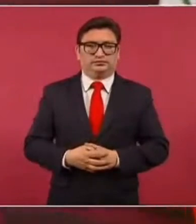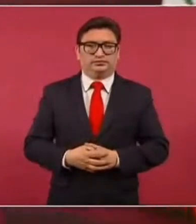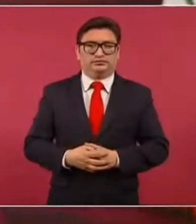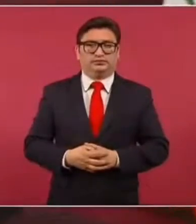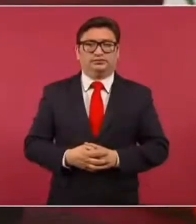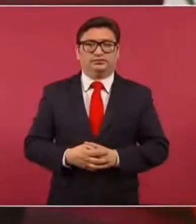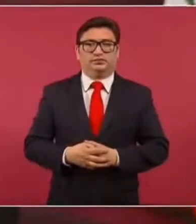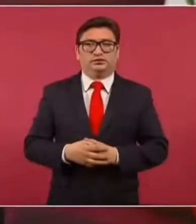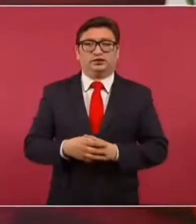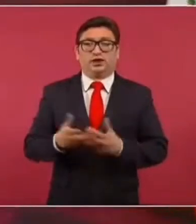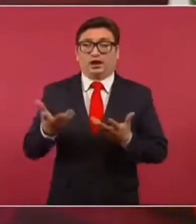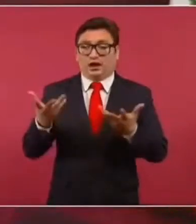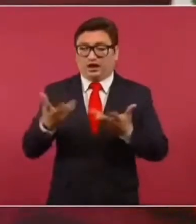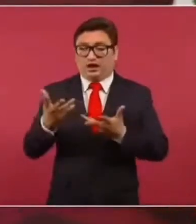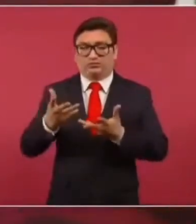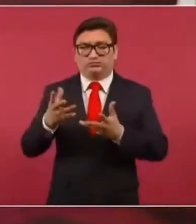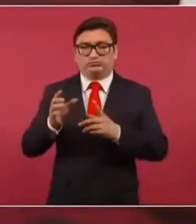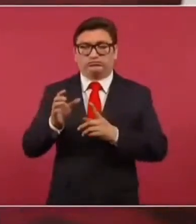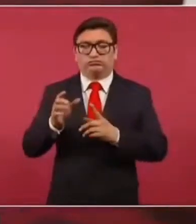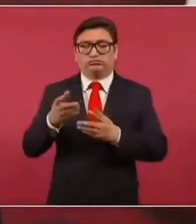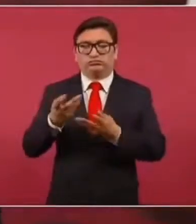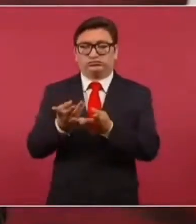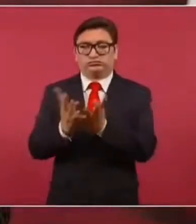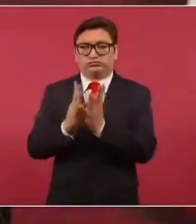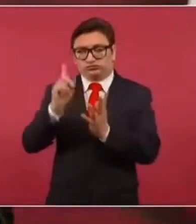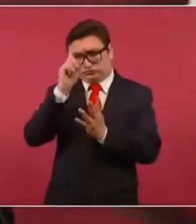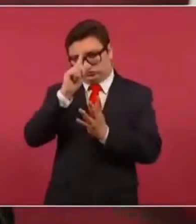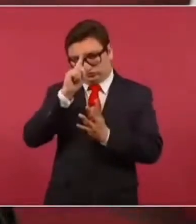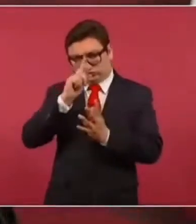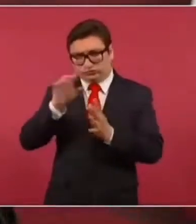se va a crear un consejo. Le dije,